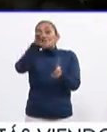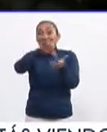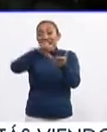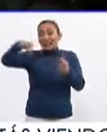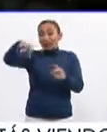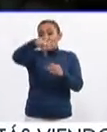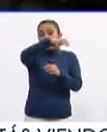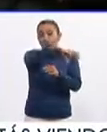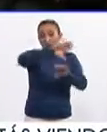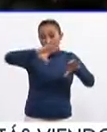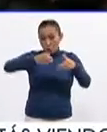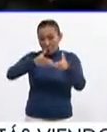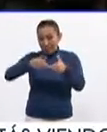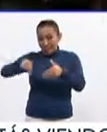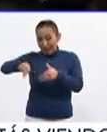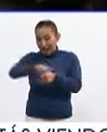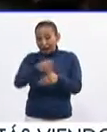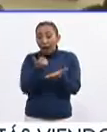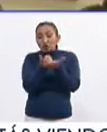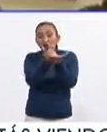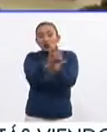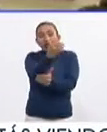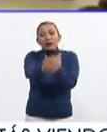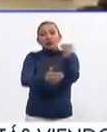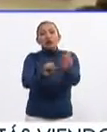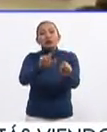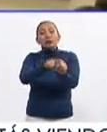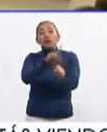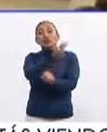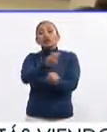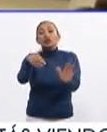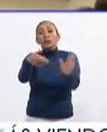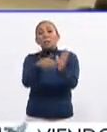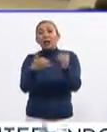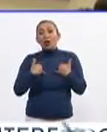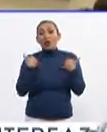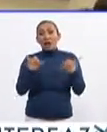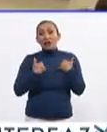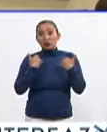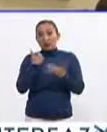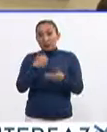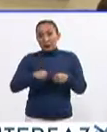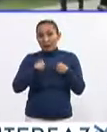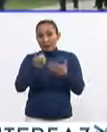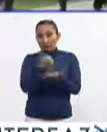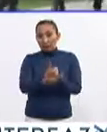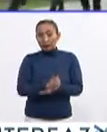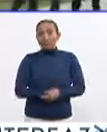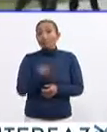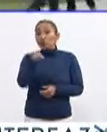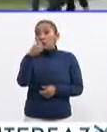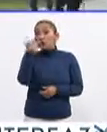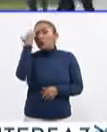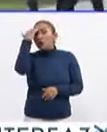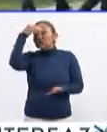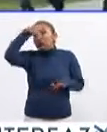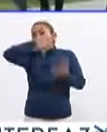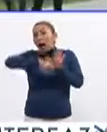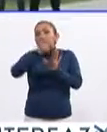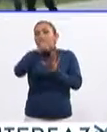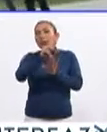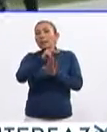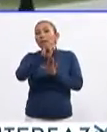centros comunitarios contribuyan en el desarrollo social de más de 200,000 jóvenes capitalinos. Si quieres conocer más